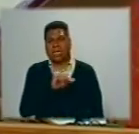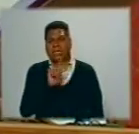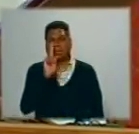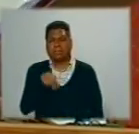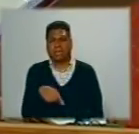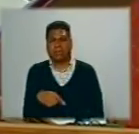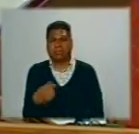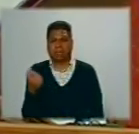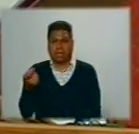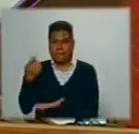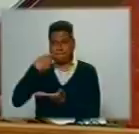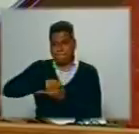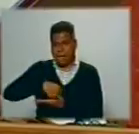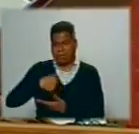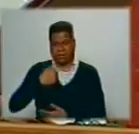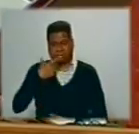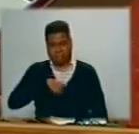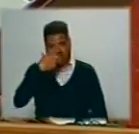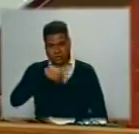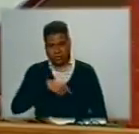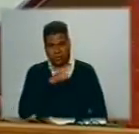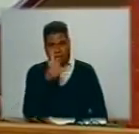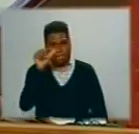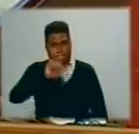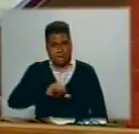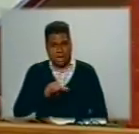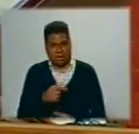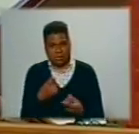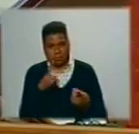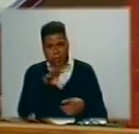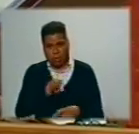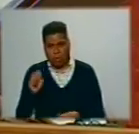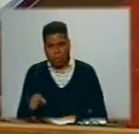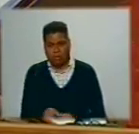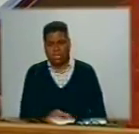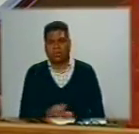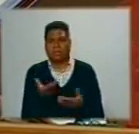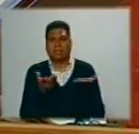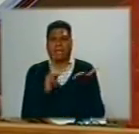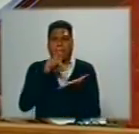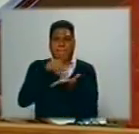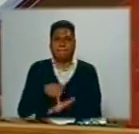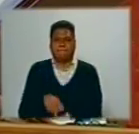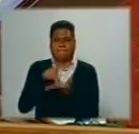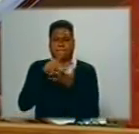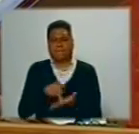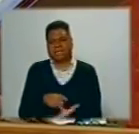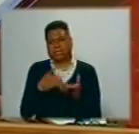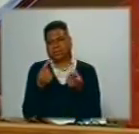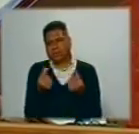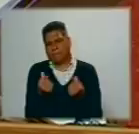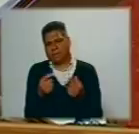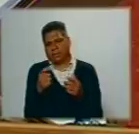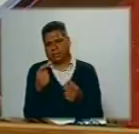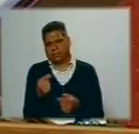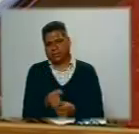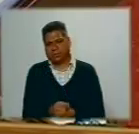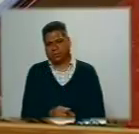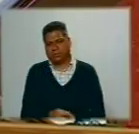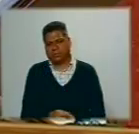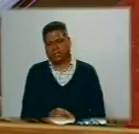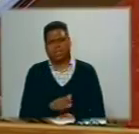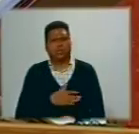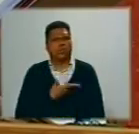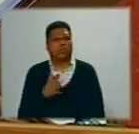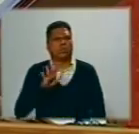compensación. 5. Información sobre pesos y medidas, precios, calidad, condiciones para la concesión de crédito y disponibilidad